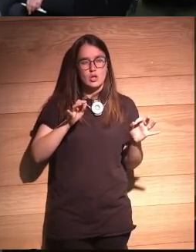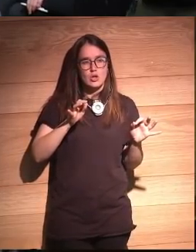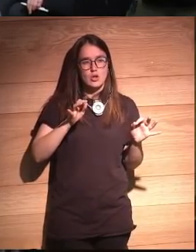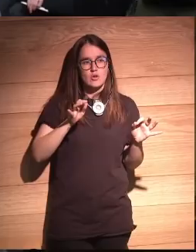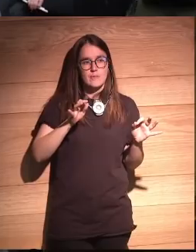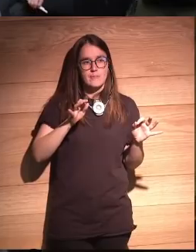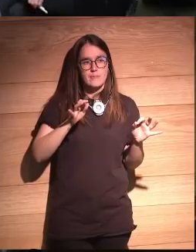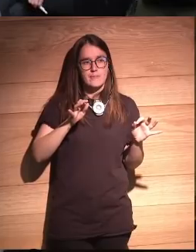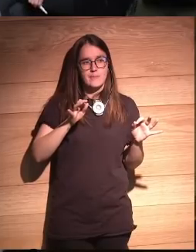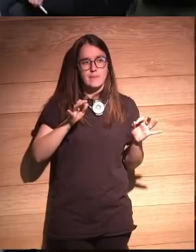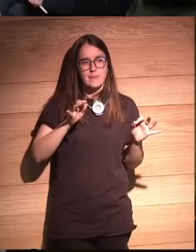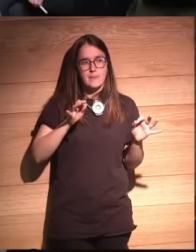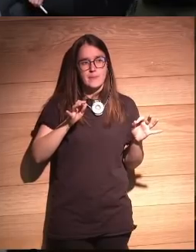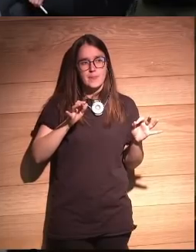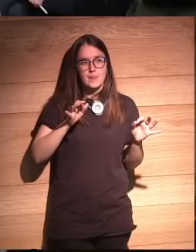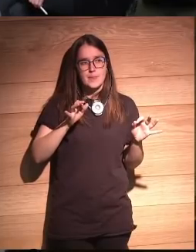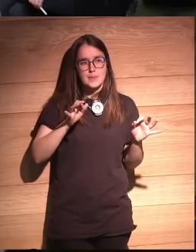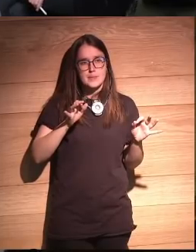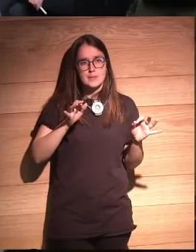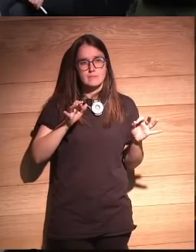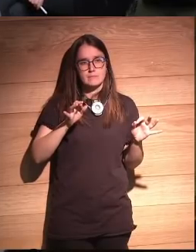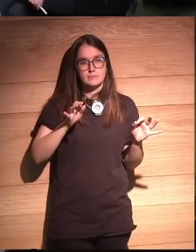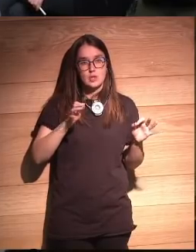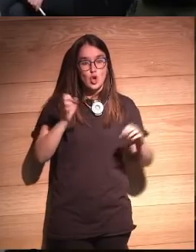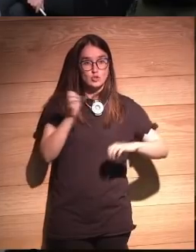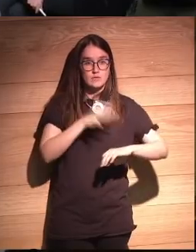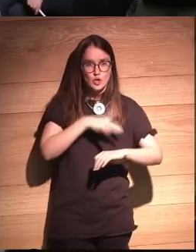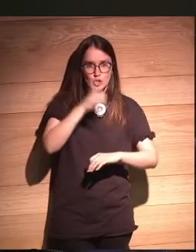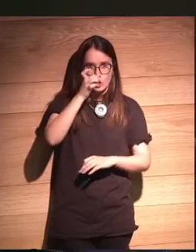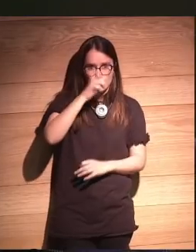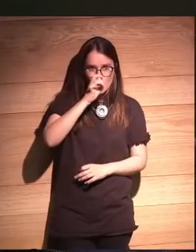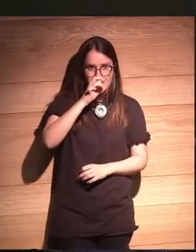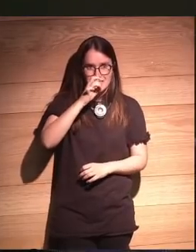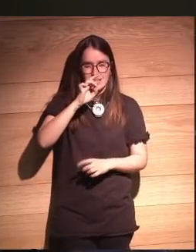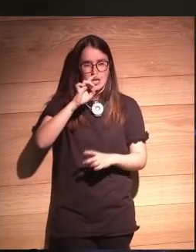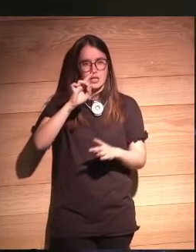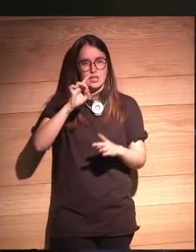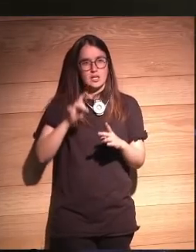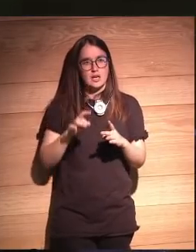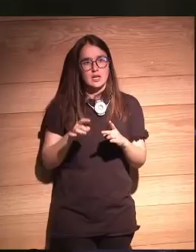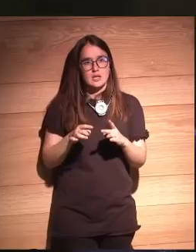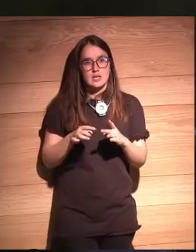de tanto los fondos buitre como